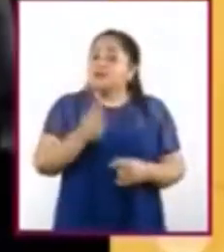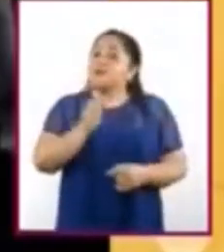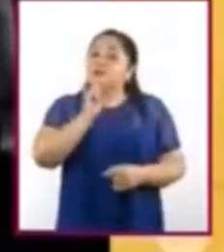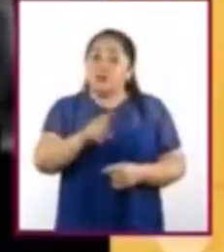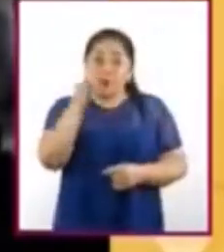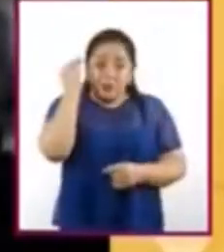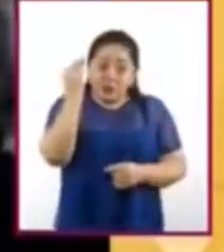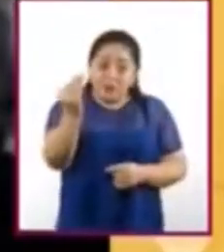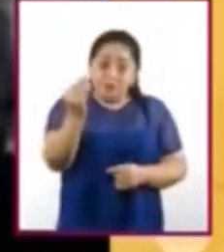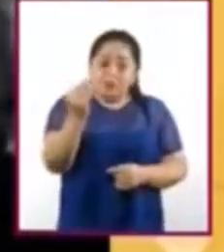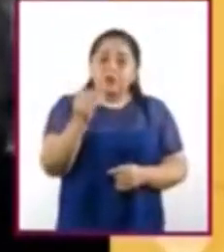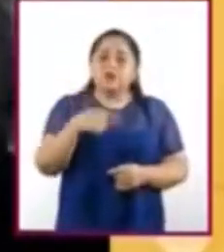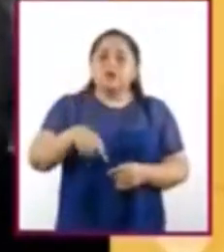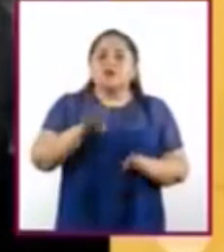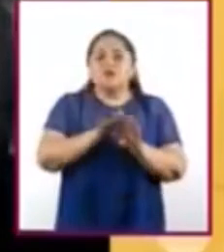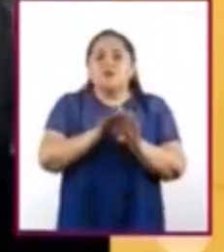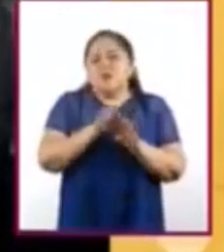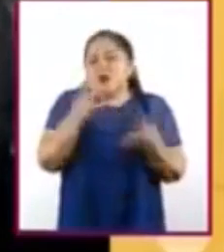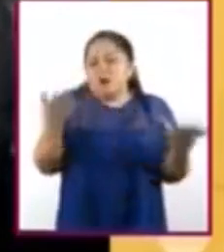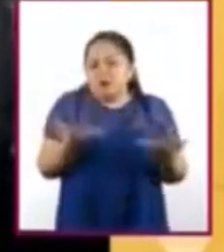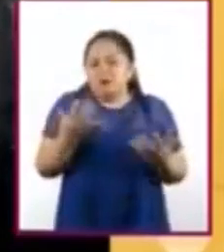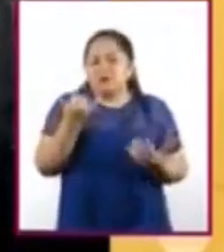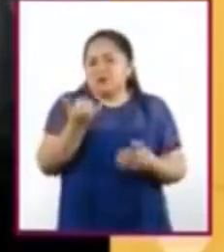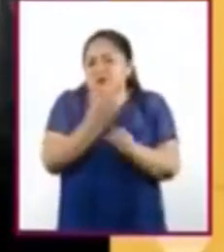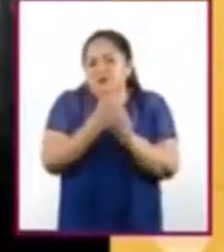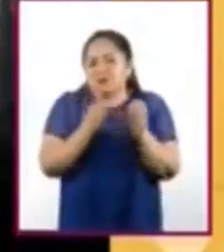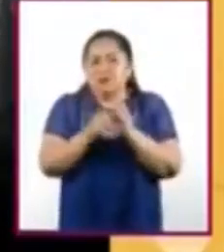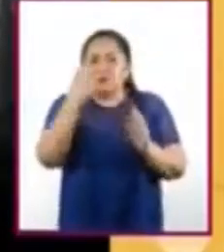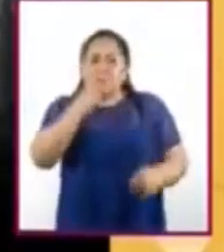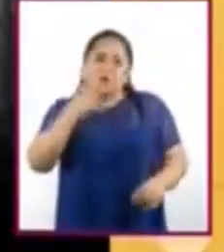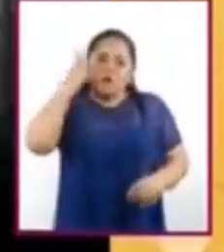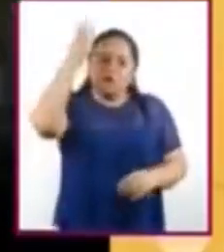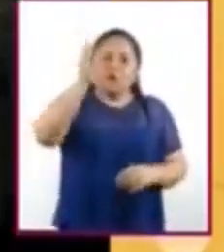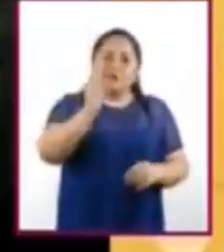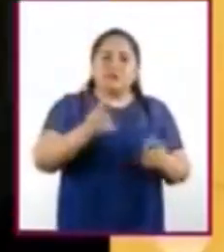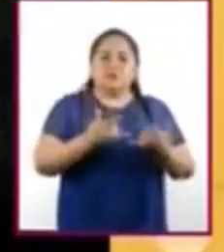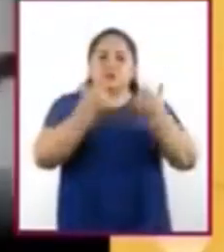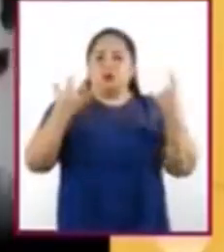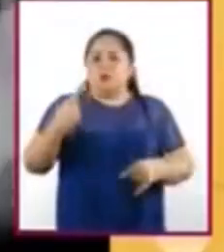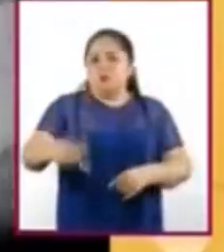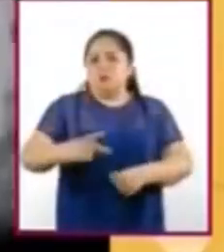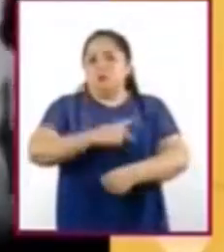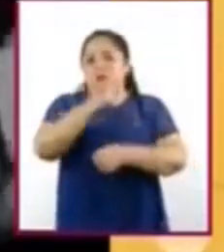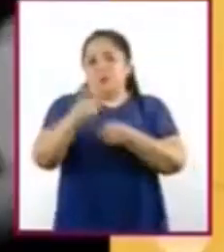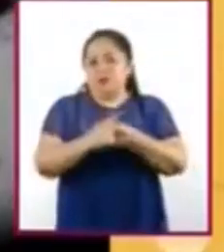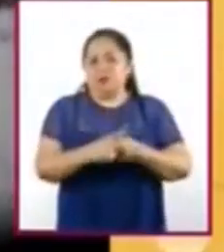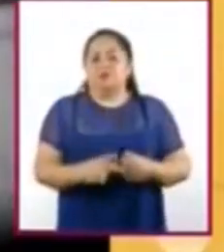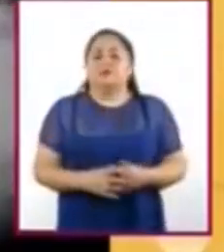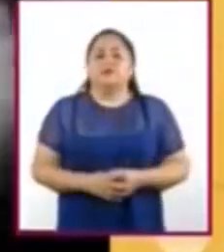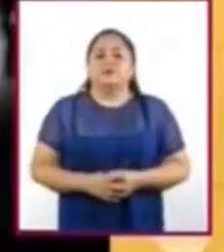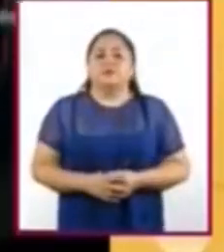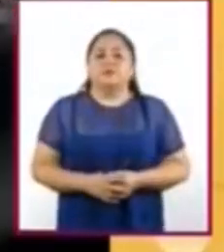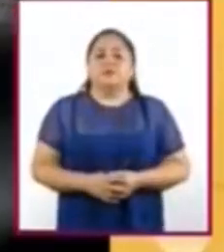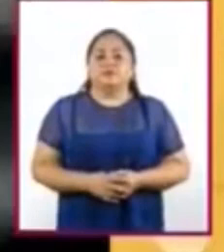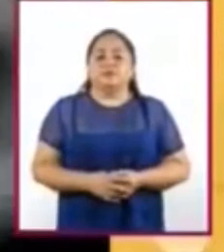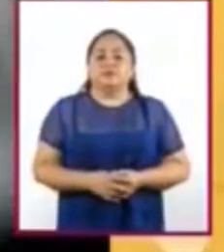tiempo, están aconteciendo hechos y procesos que en el futuro serán la historia del país.